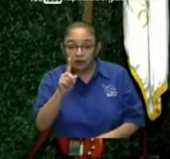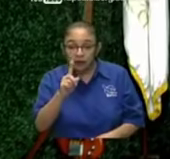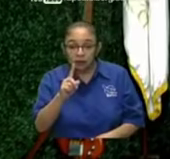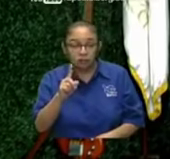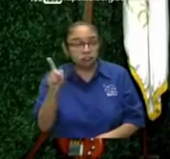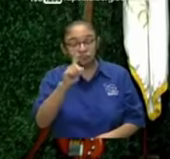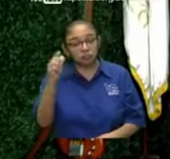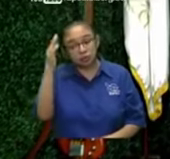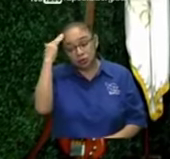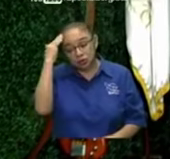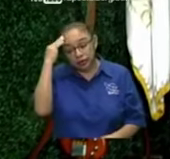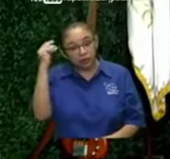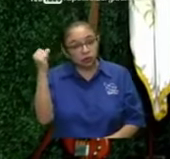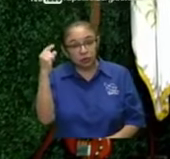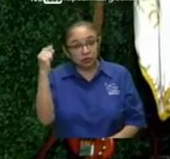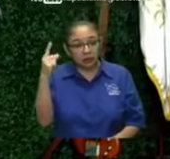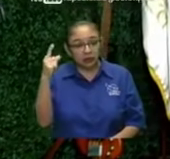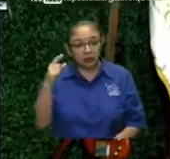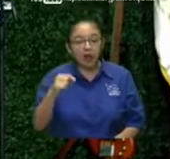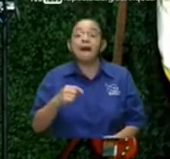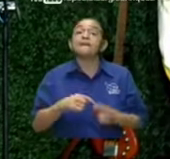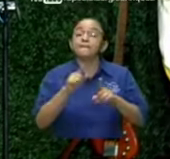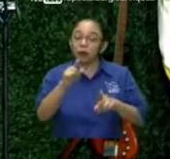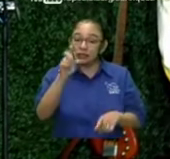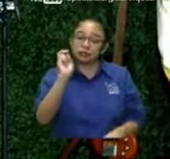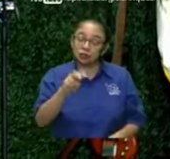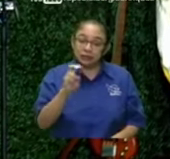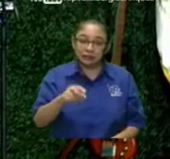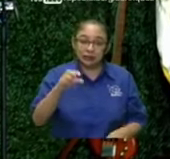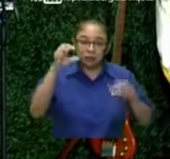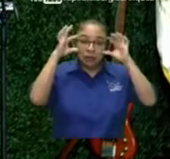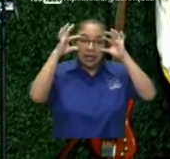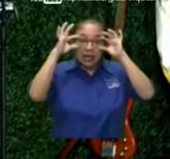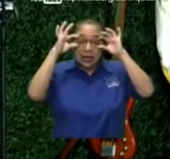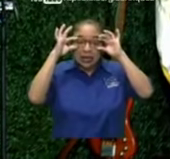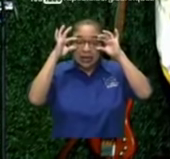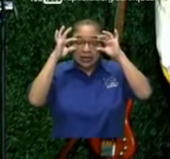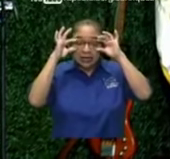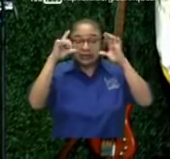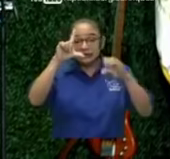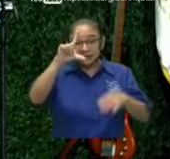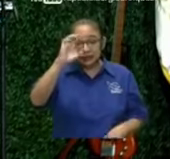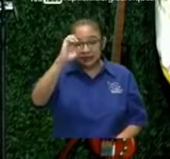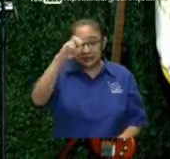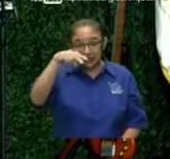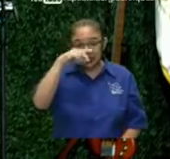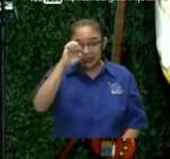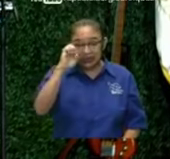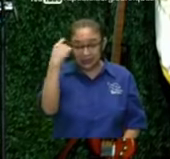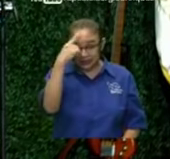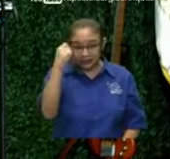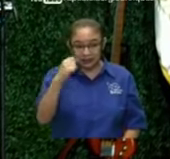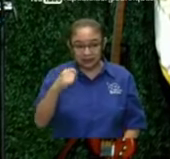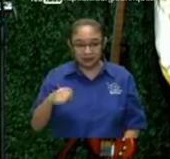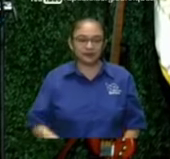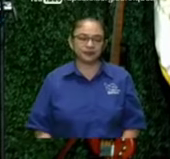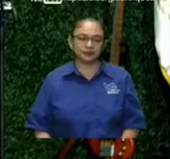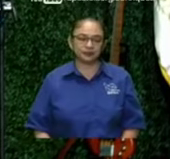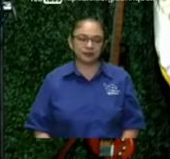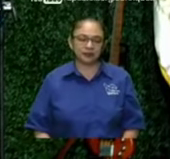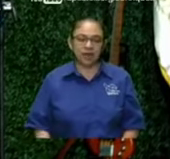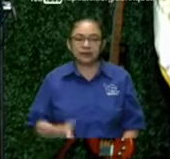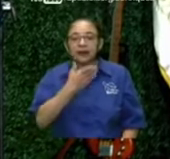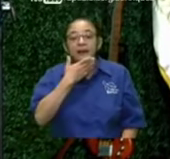¿verdad? Por eso necesita lentes uno, para poder que lo que está alrededor lo podamos percibir de la mejor